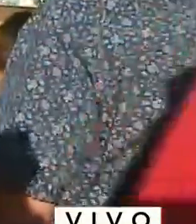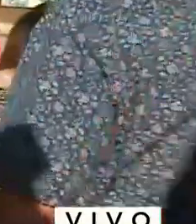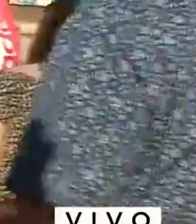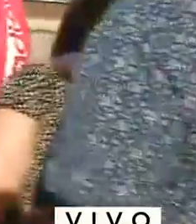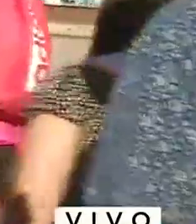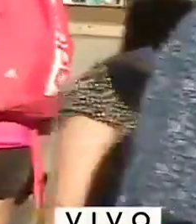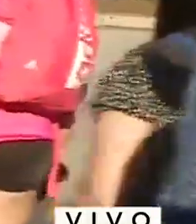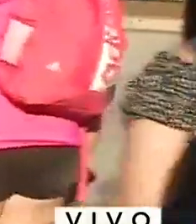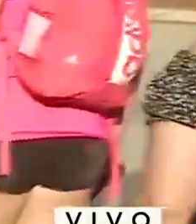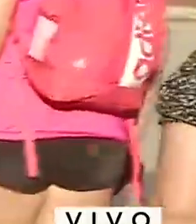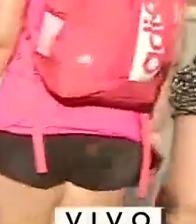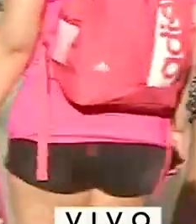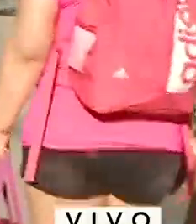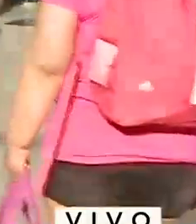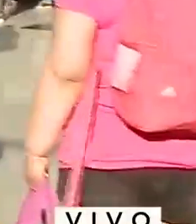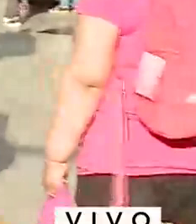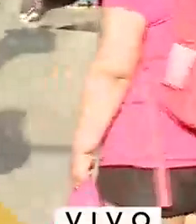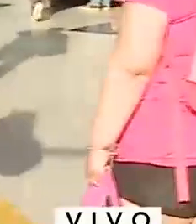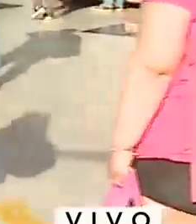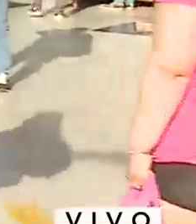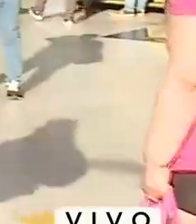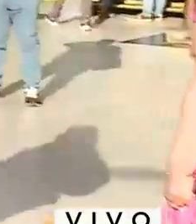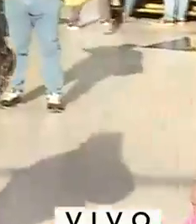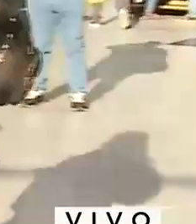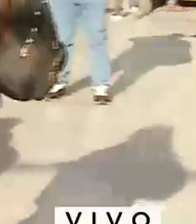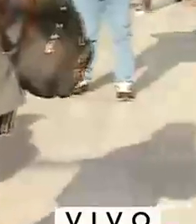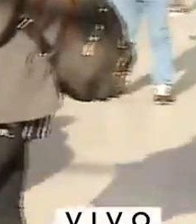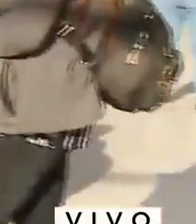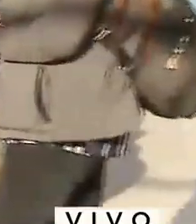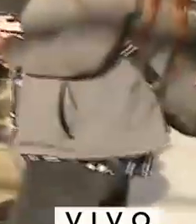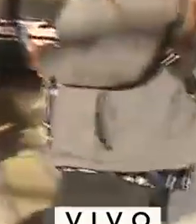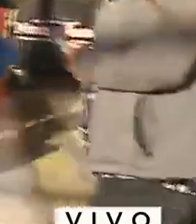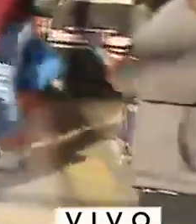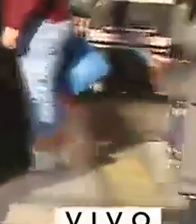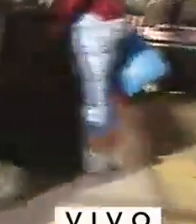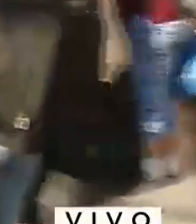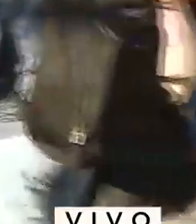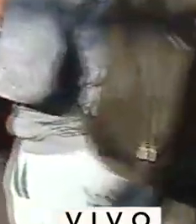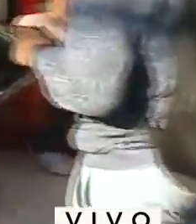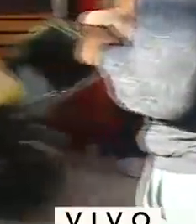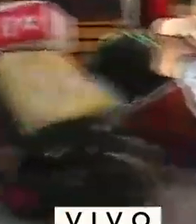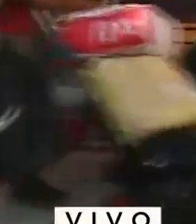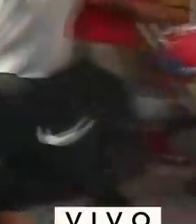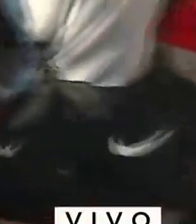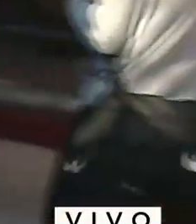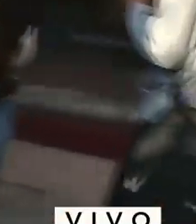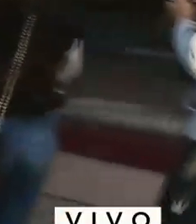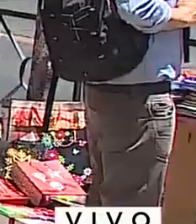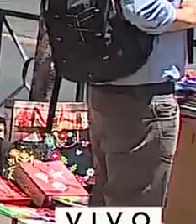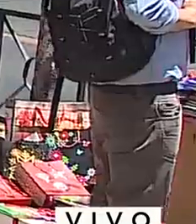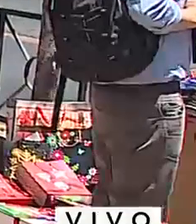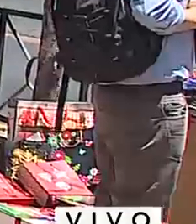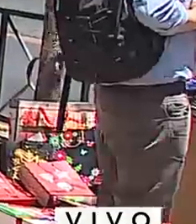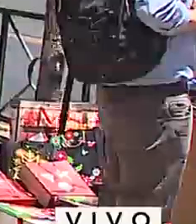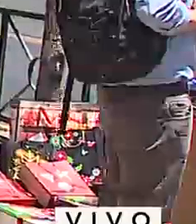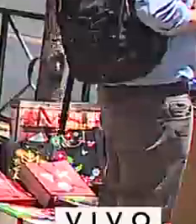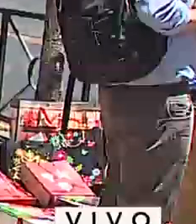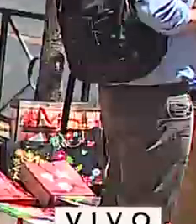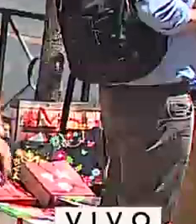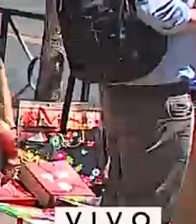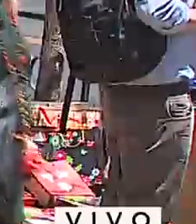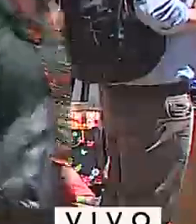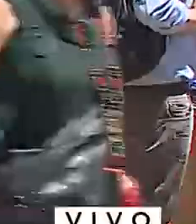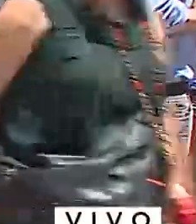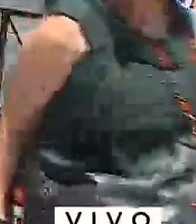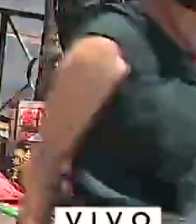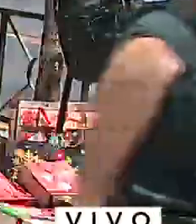región de Los Lagos. Hay una información específica que vamos a revisarla ahora. Claro, este toque de queda en